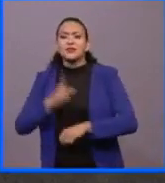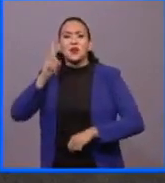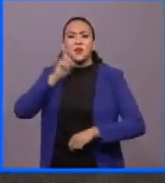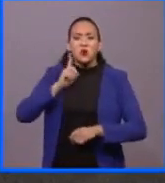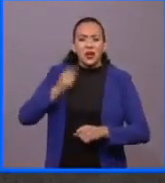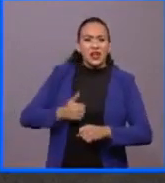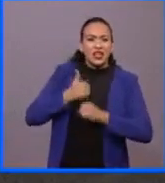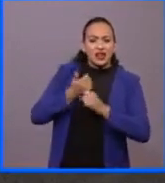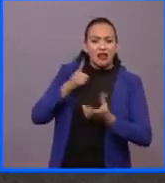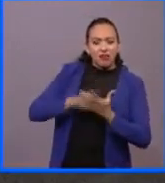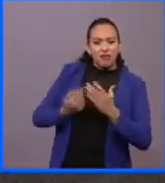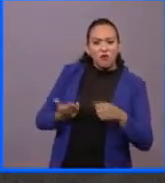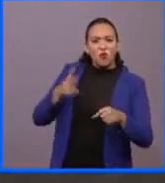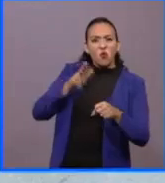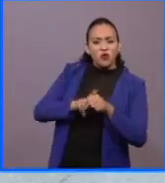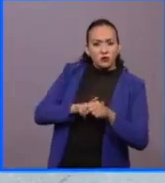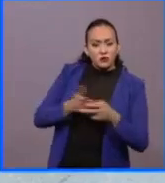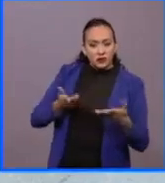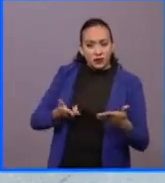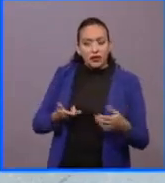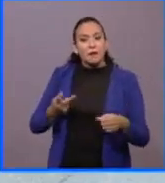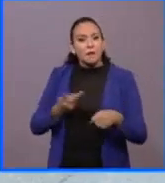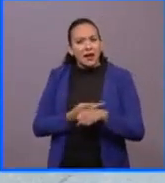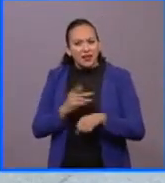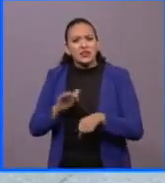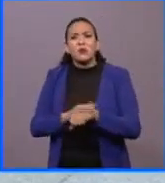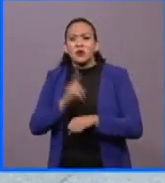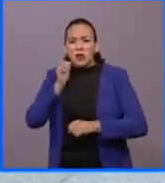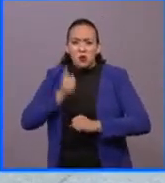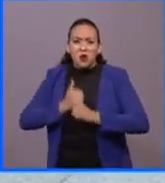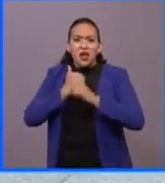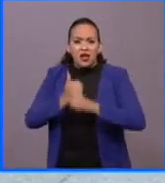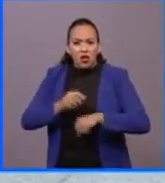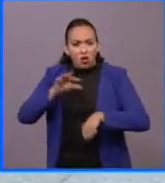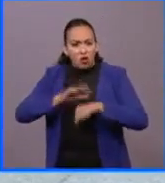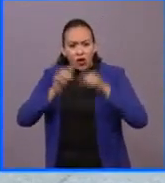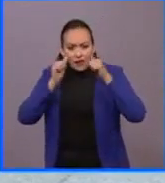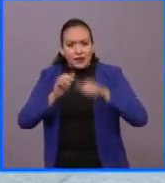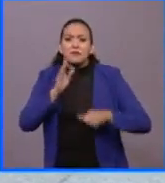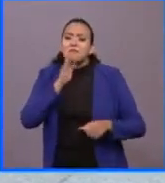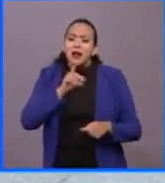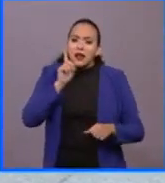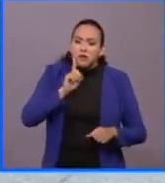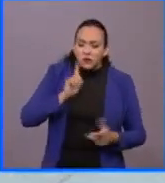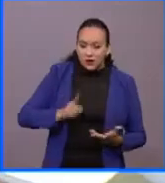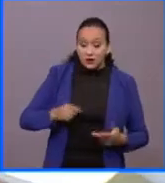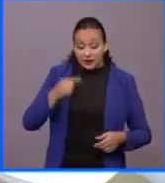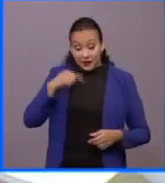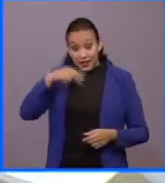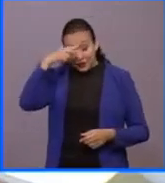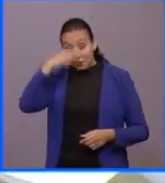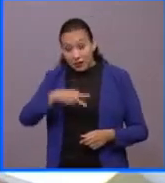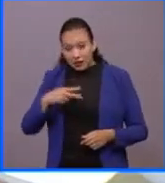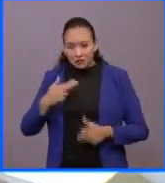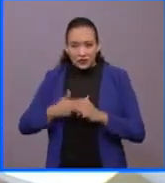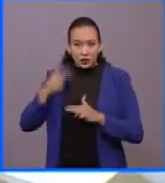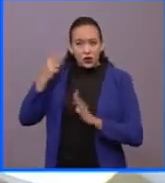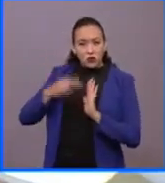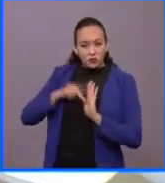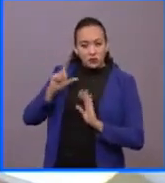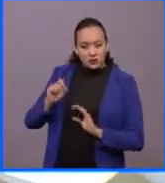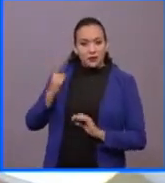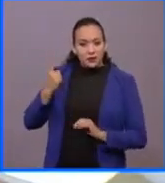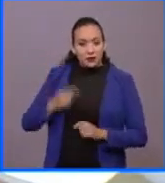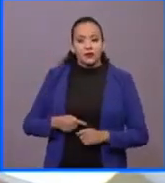Obstétrica, Conceptualización y Abordaje del Fenómeno, en donde se expuso que en México, al menos hasta 2021,